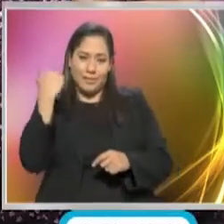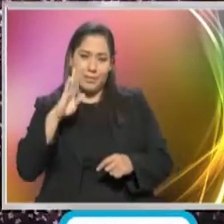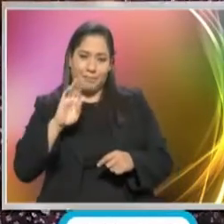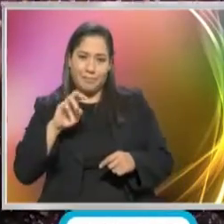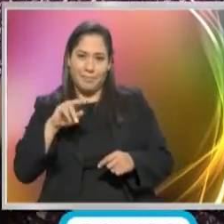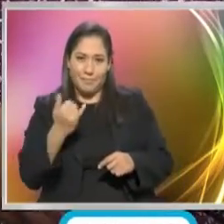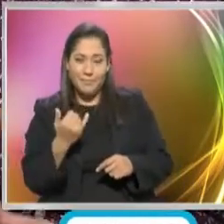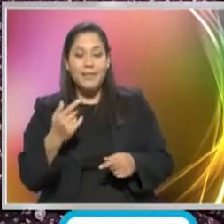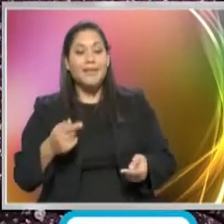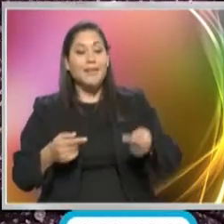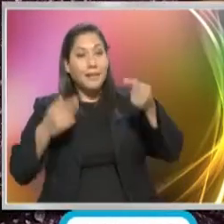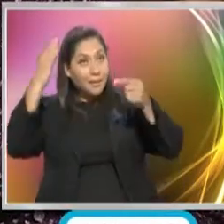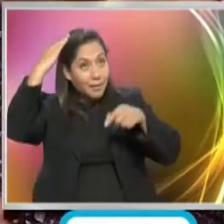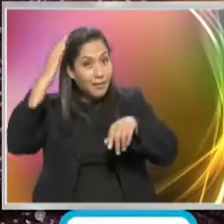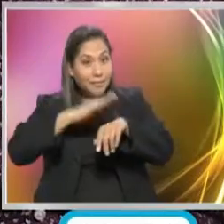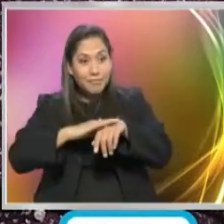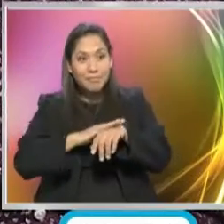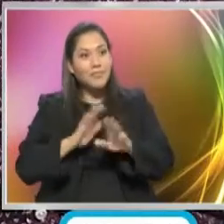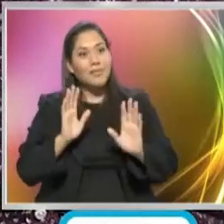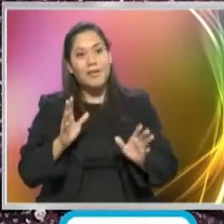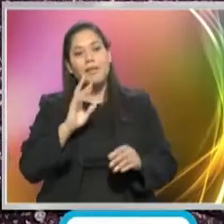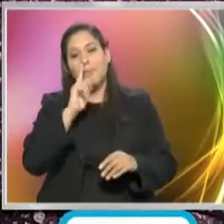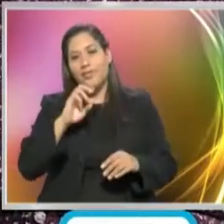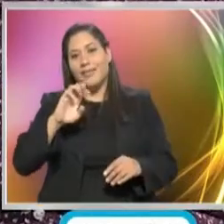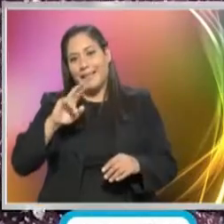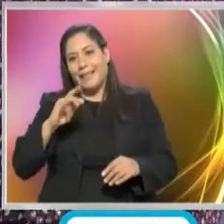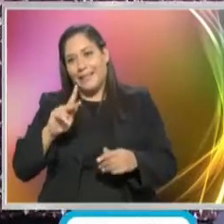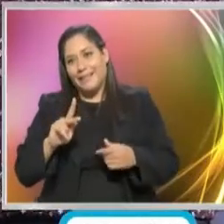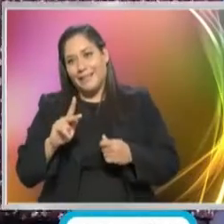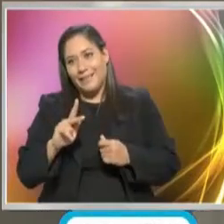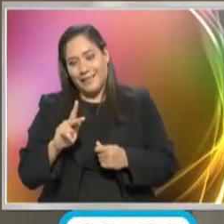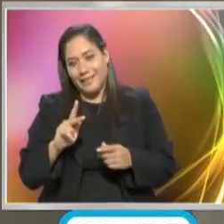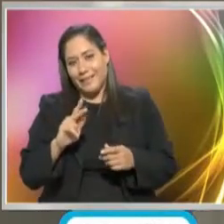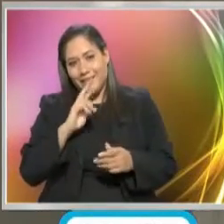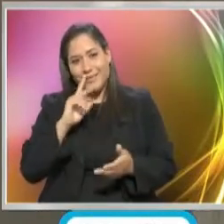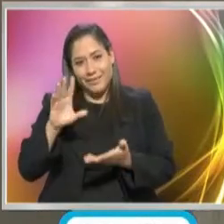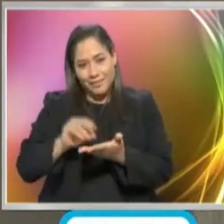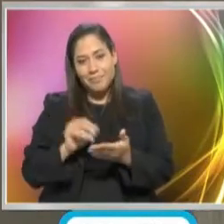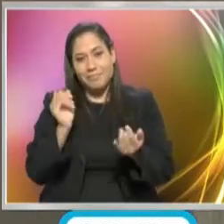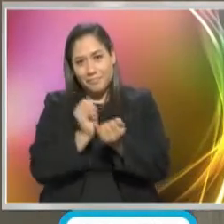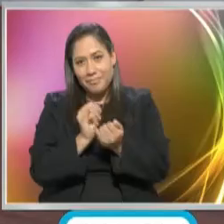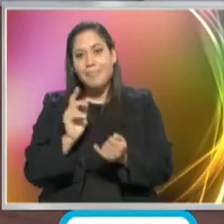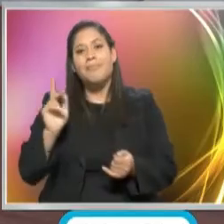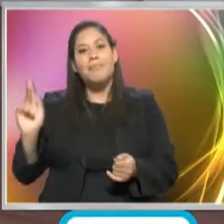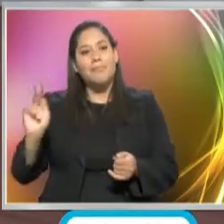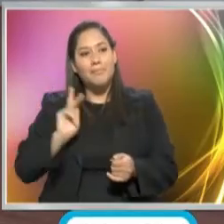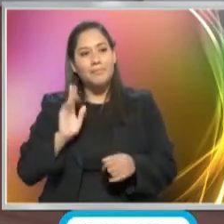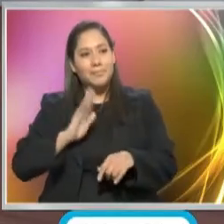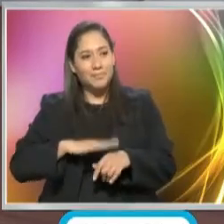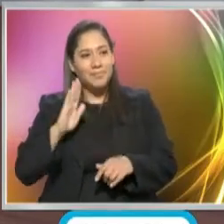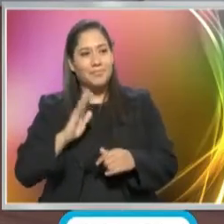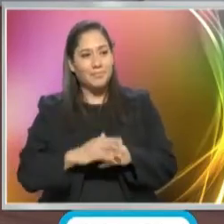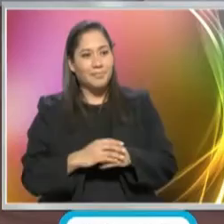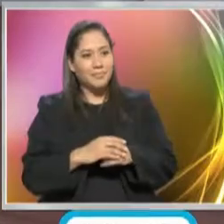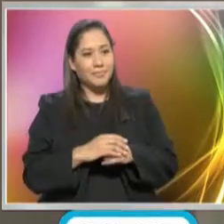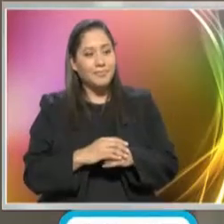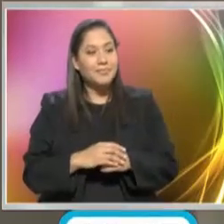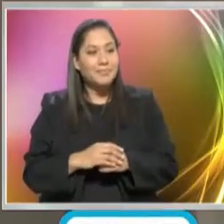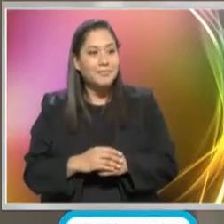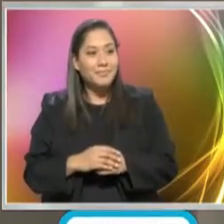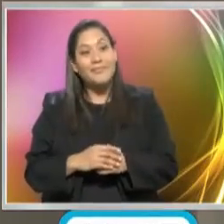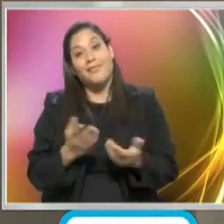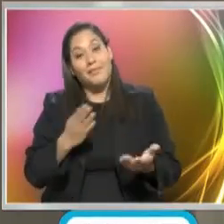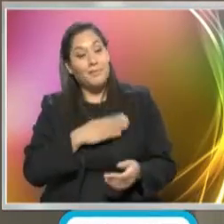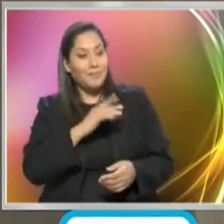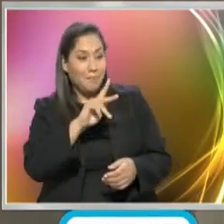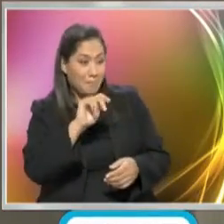ya después cuando crecí y me quedé pelochas, pues ya dije, pues soy Eric, es de Oye, Rubin, te ni queda- modo, para parecerme más. Yo era Paulina. Ah, no.